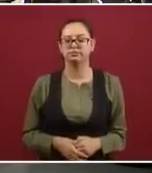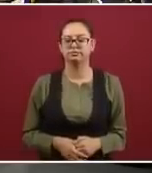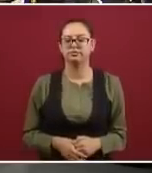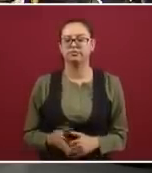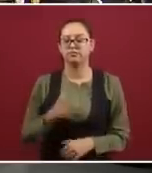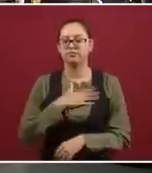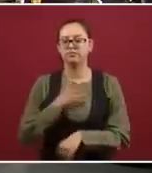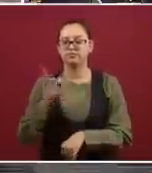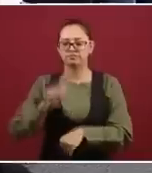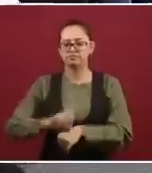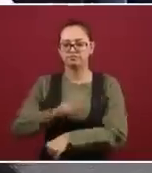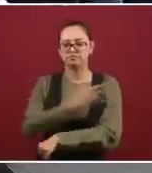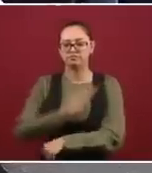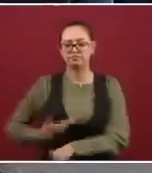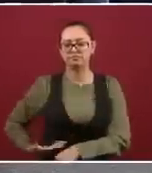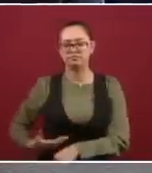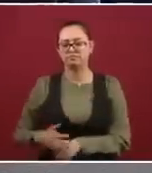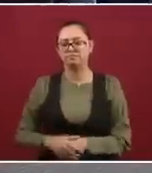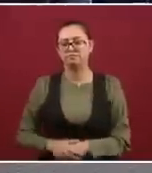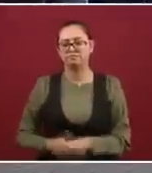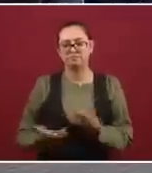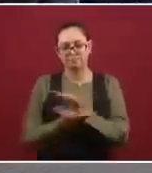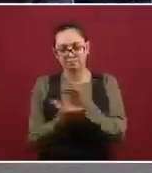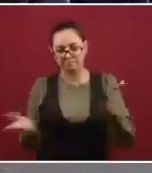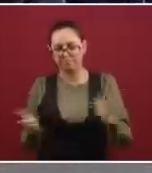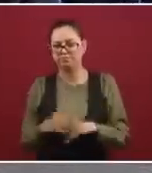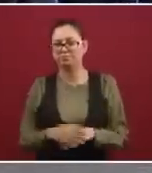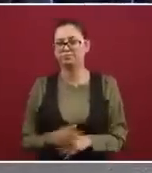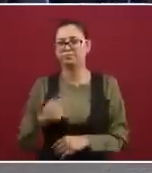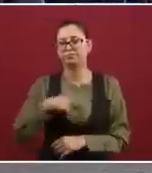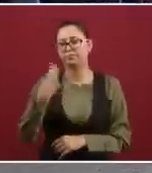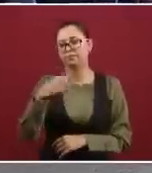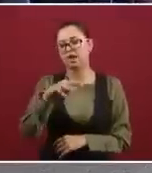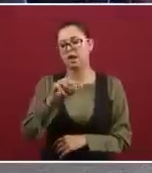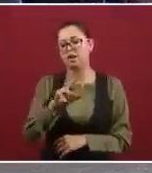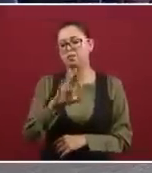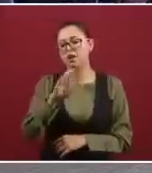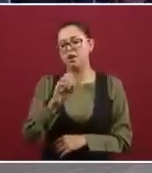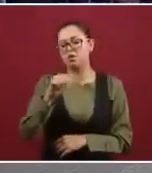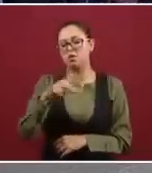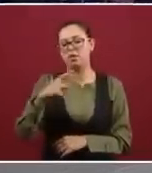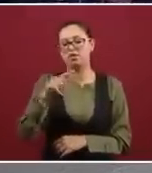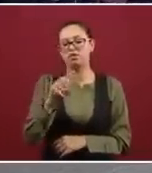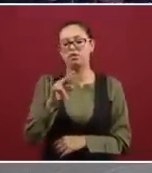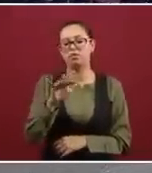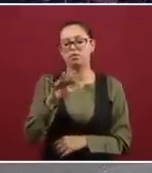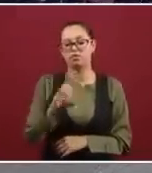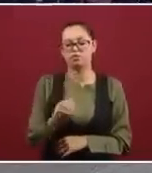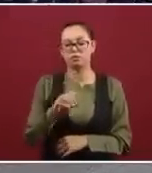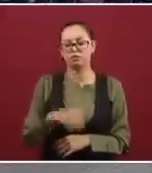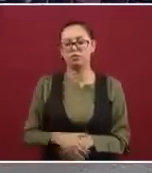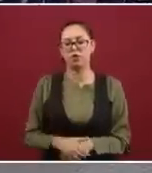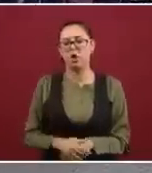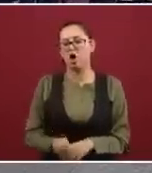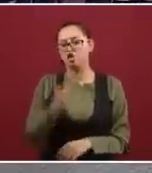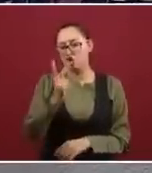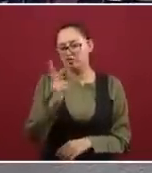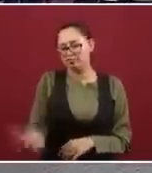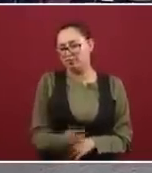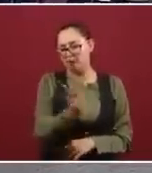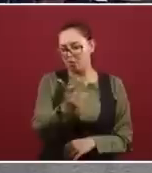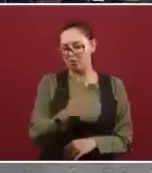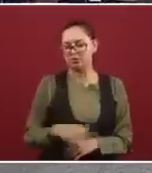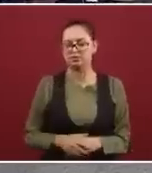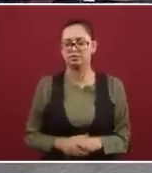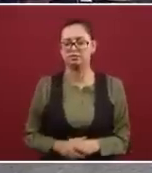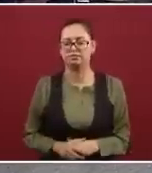Buenos días, presidente. Buenos días, señores funcionarios. Marco Antonio Olvera, de Radio Latino, California. Le voy a hacer dos preguntas, presidente. Una con relación